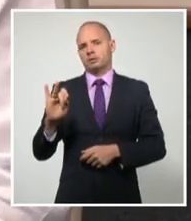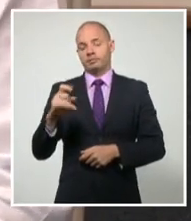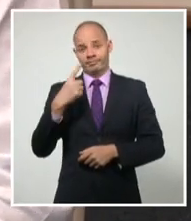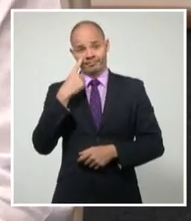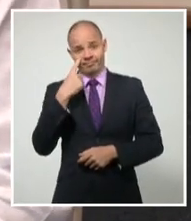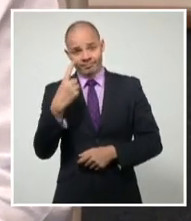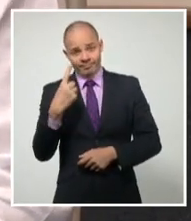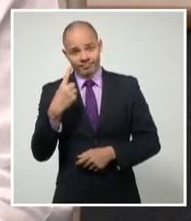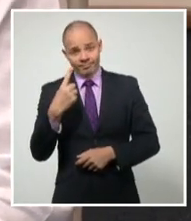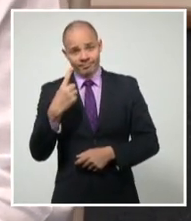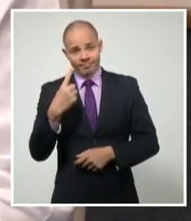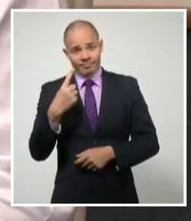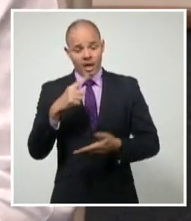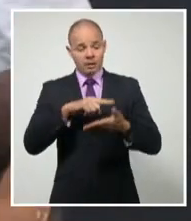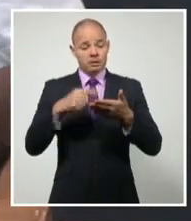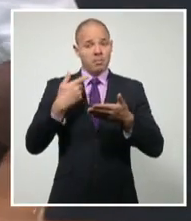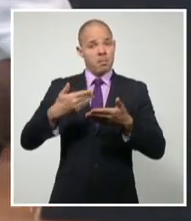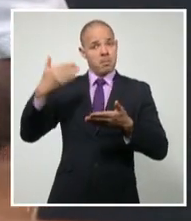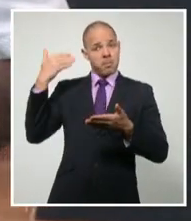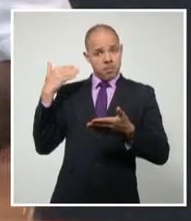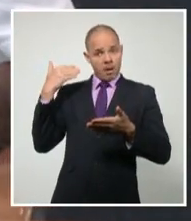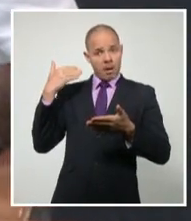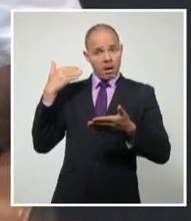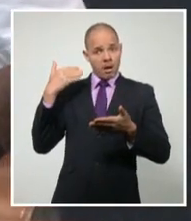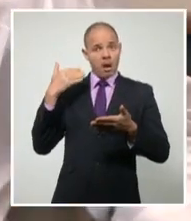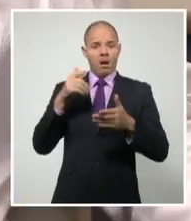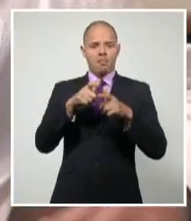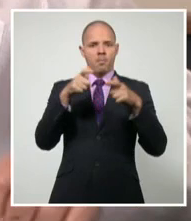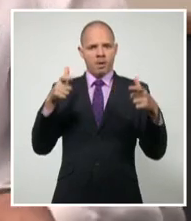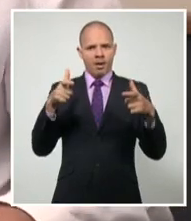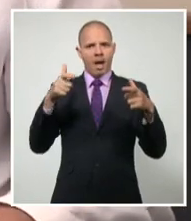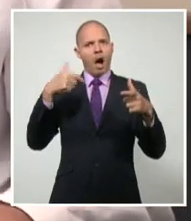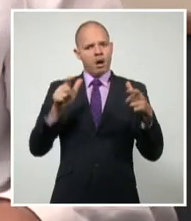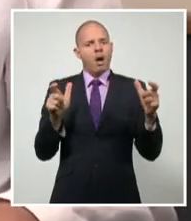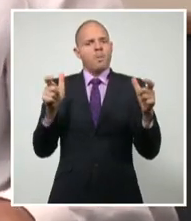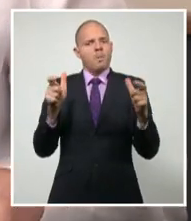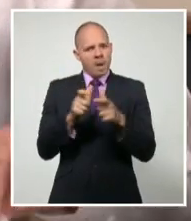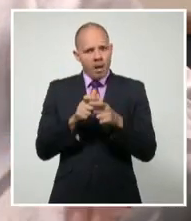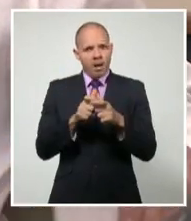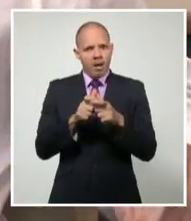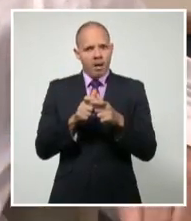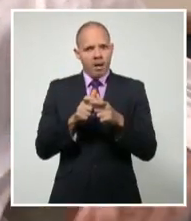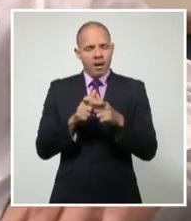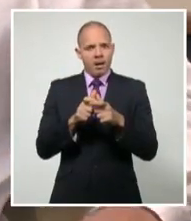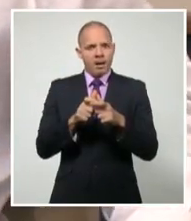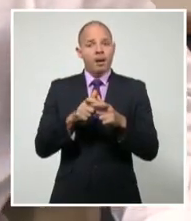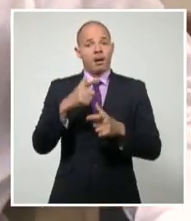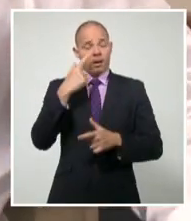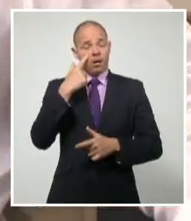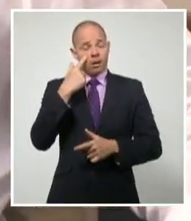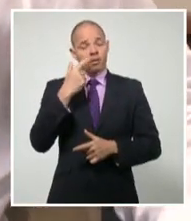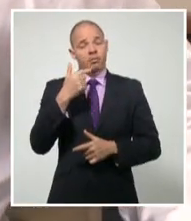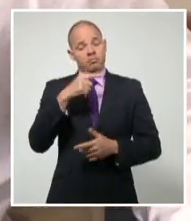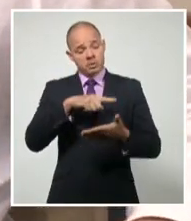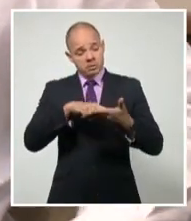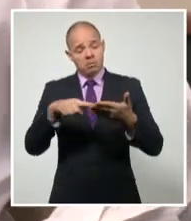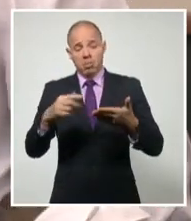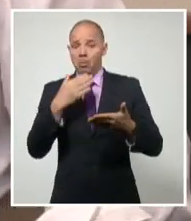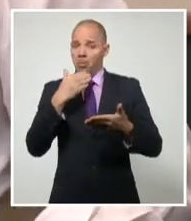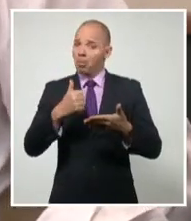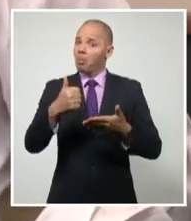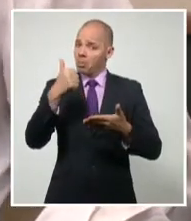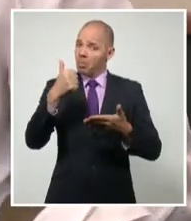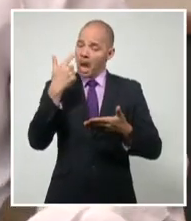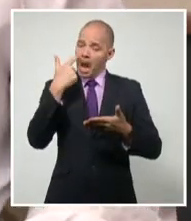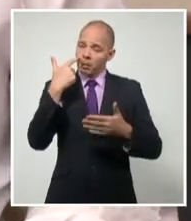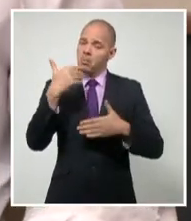menos que la semana anterior. Es una semana que también se puede decir que ha transitado con